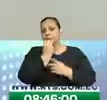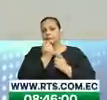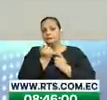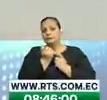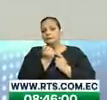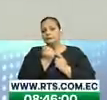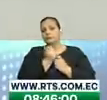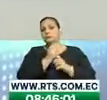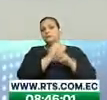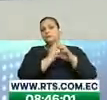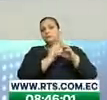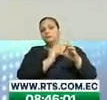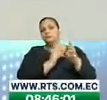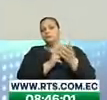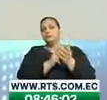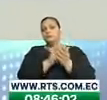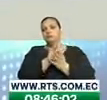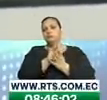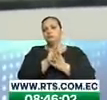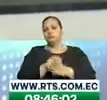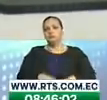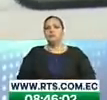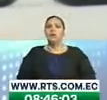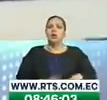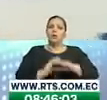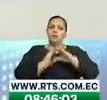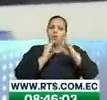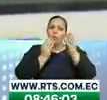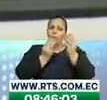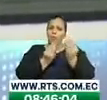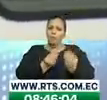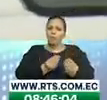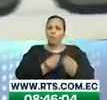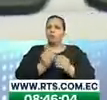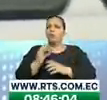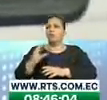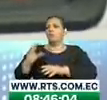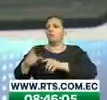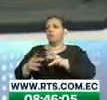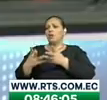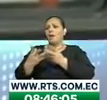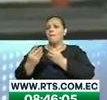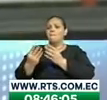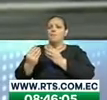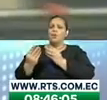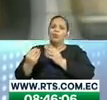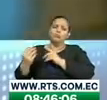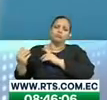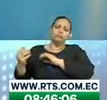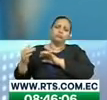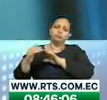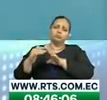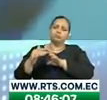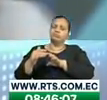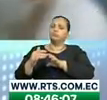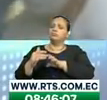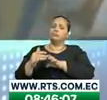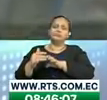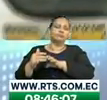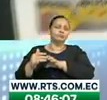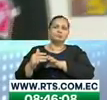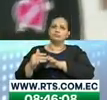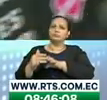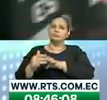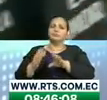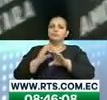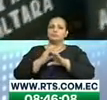primero, ampliar más unidades. Para evitarse esa montonera. Parece que estoy viviendo en los años de hace muchos años en Guayaquil. Claro que